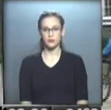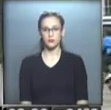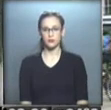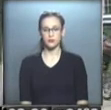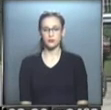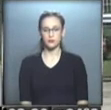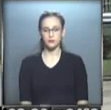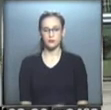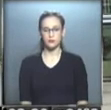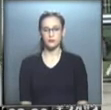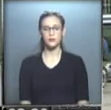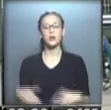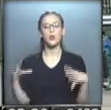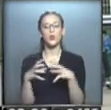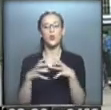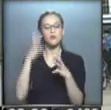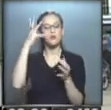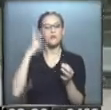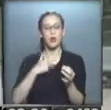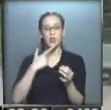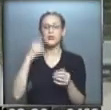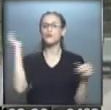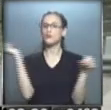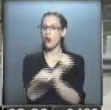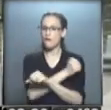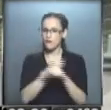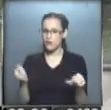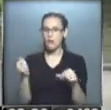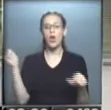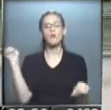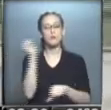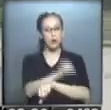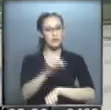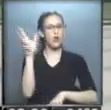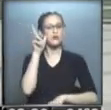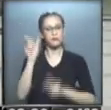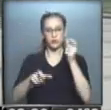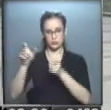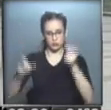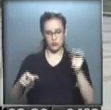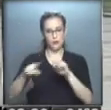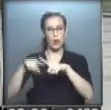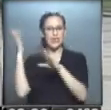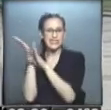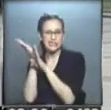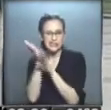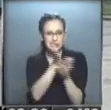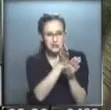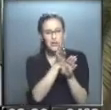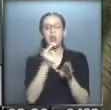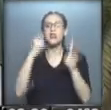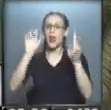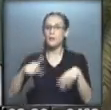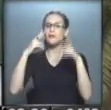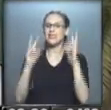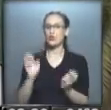La Cámara Federal de San Martín confirmó el procesamiento sin prisión preventiva de 8 imputados en una causa por espionaje, en la que también se